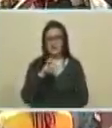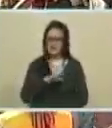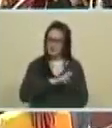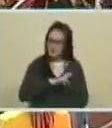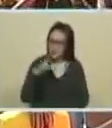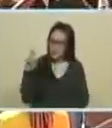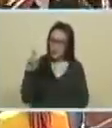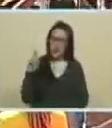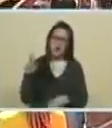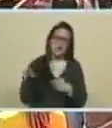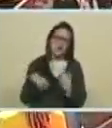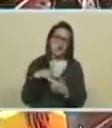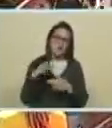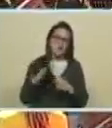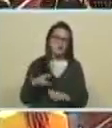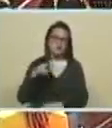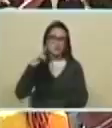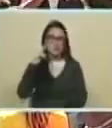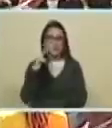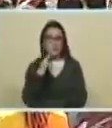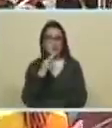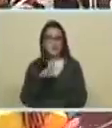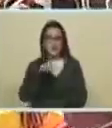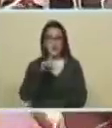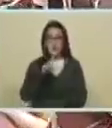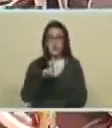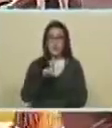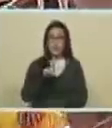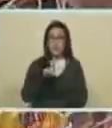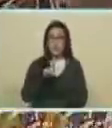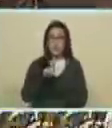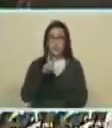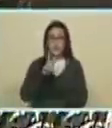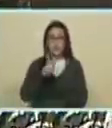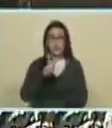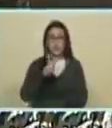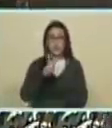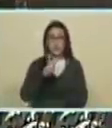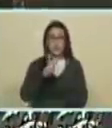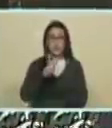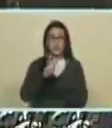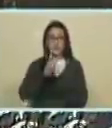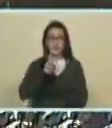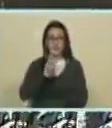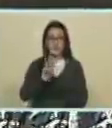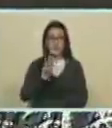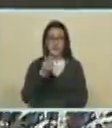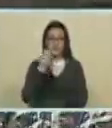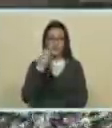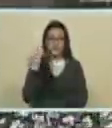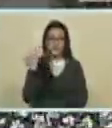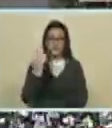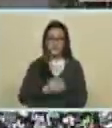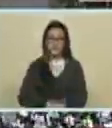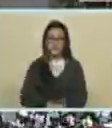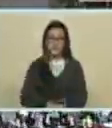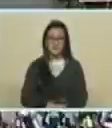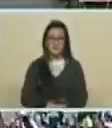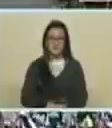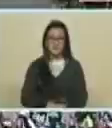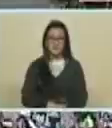de la revolución bolivariana. A la una, a las dos, a las tres y crece la